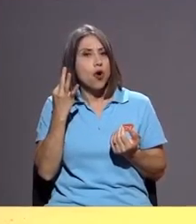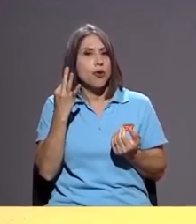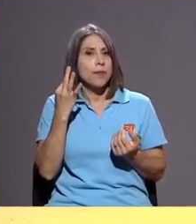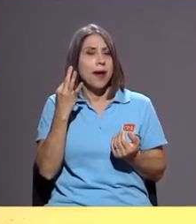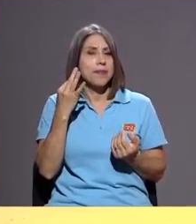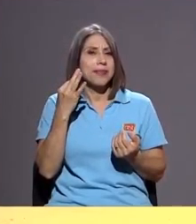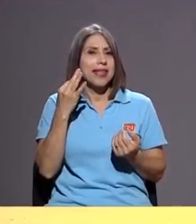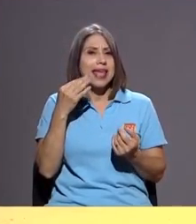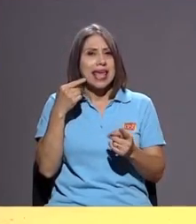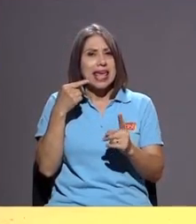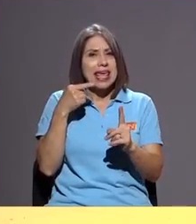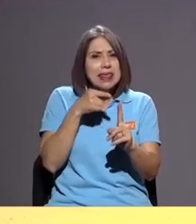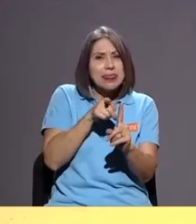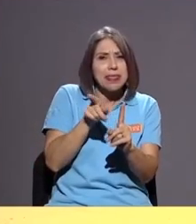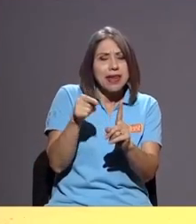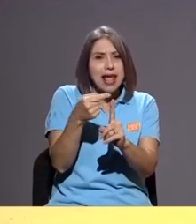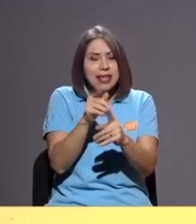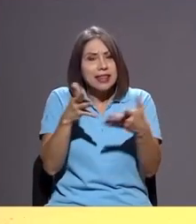algunas medidas,